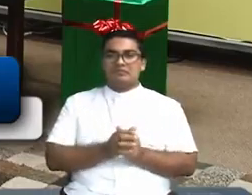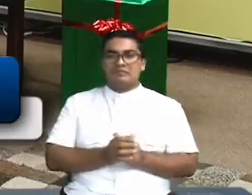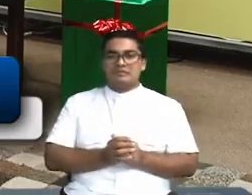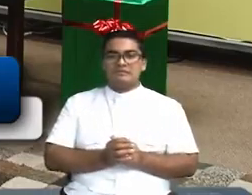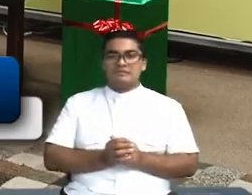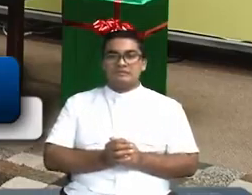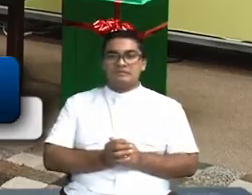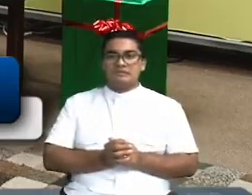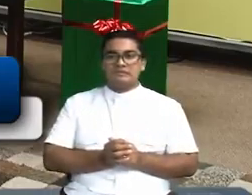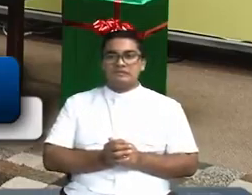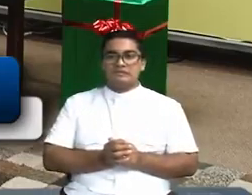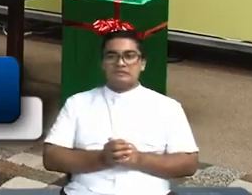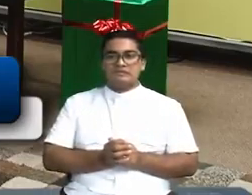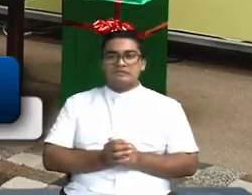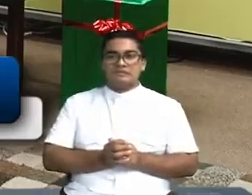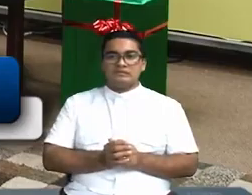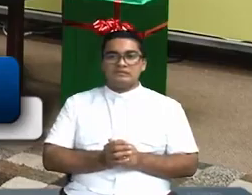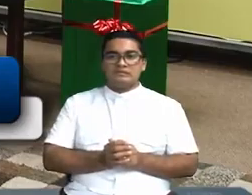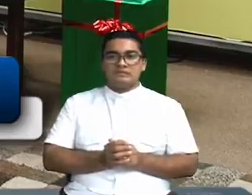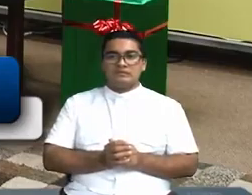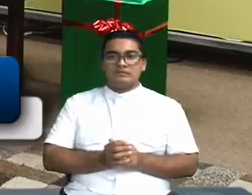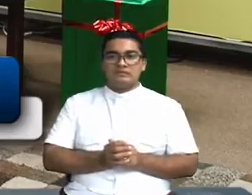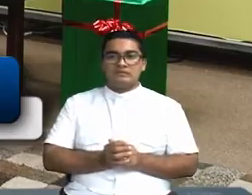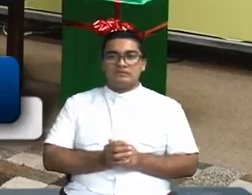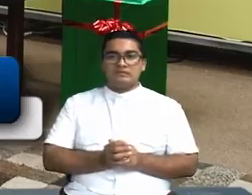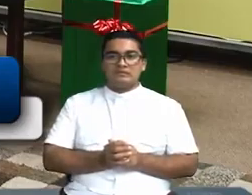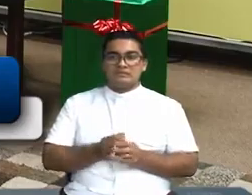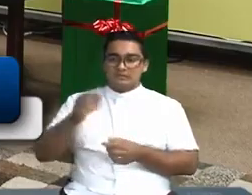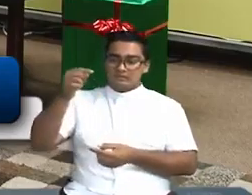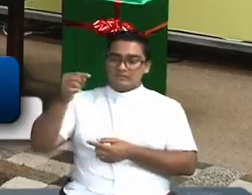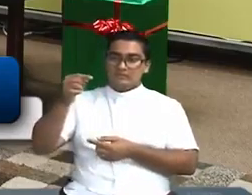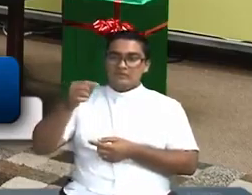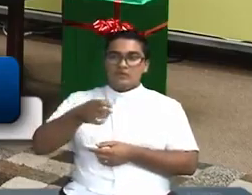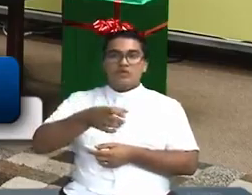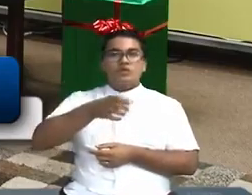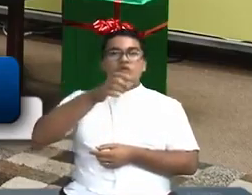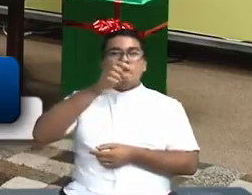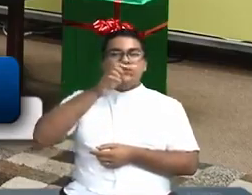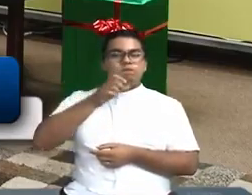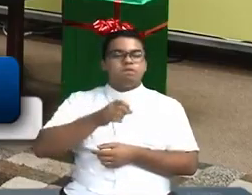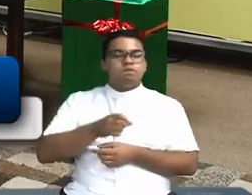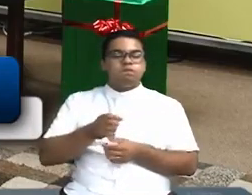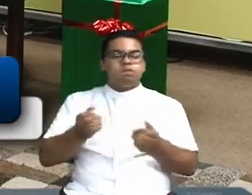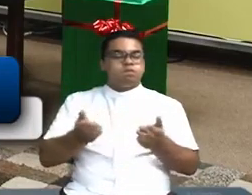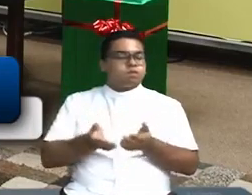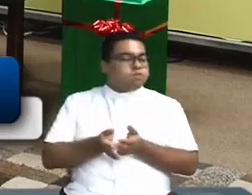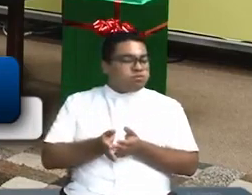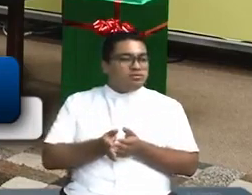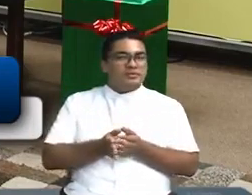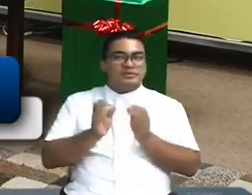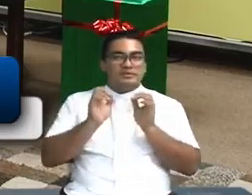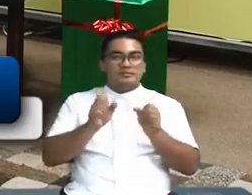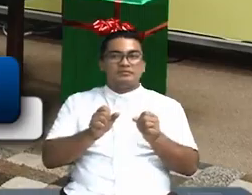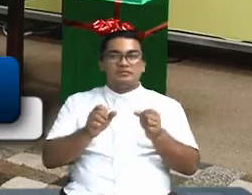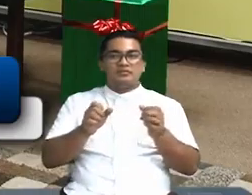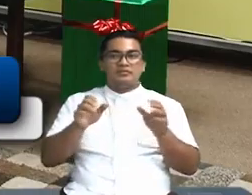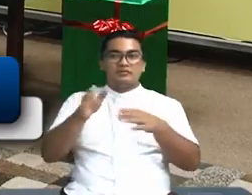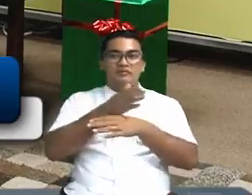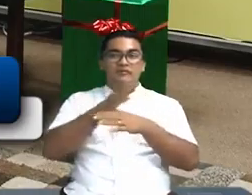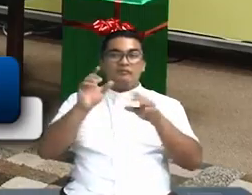el enjuague, como el agua, pues es un líquido que puede penetrar en espacios que son